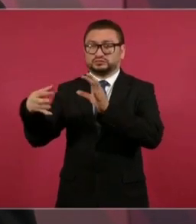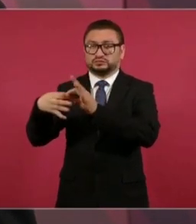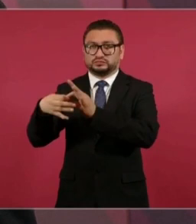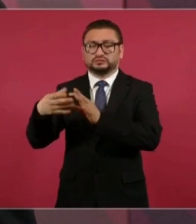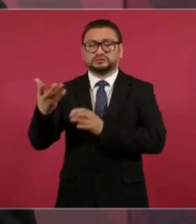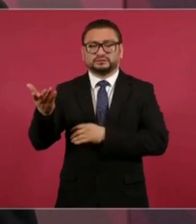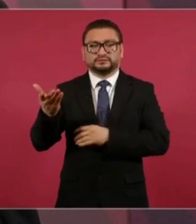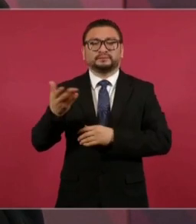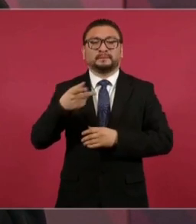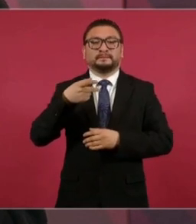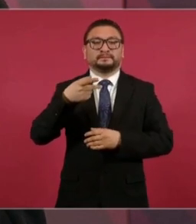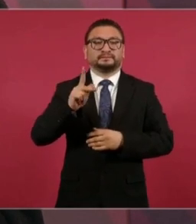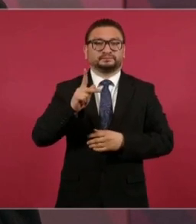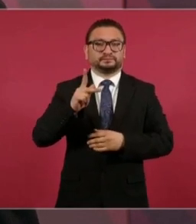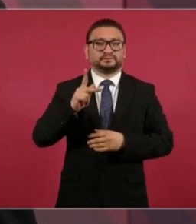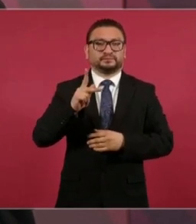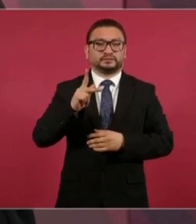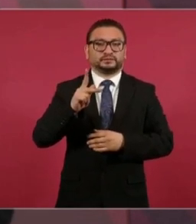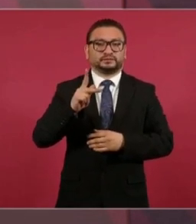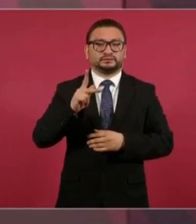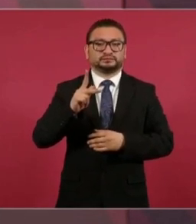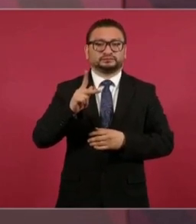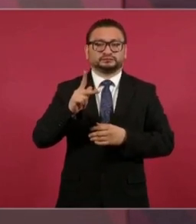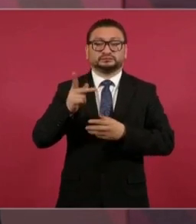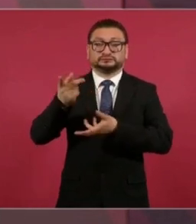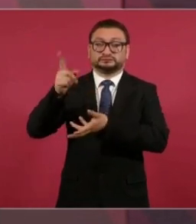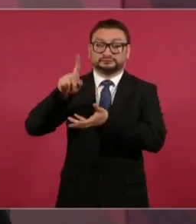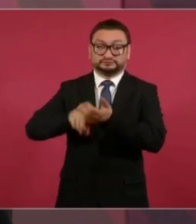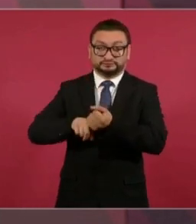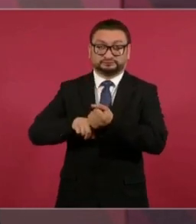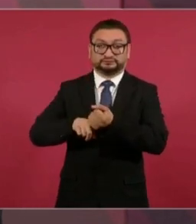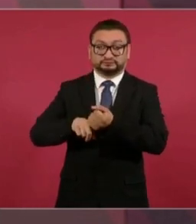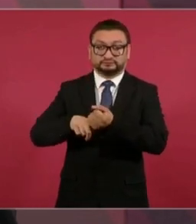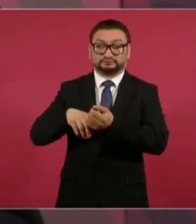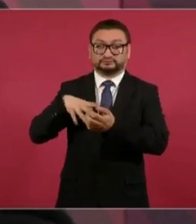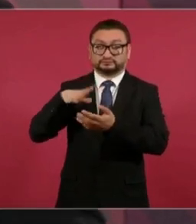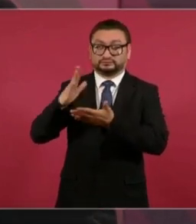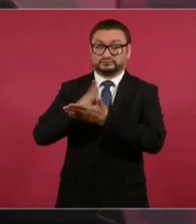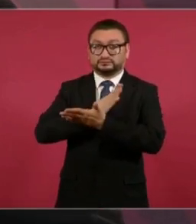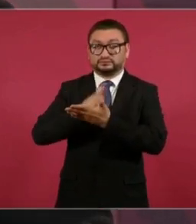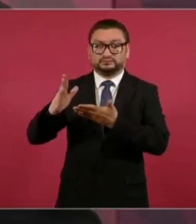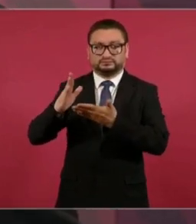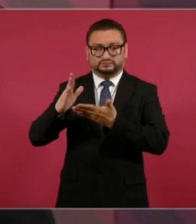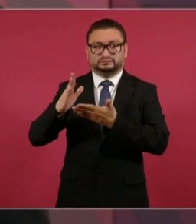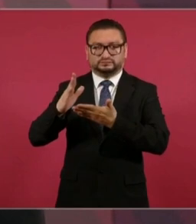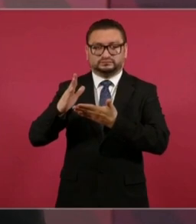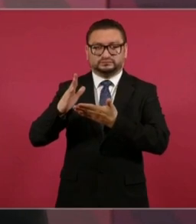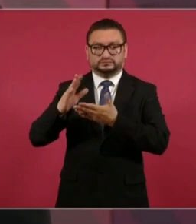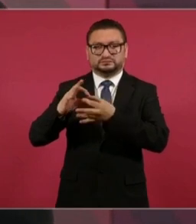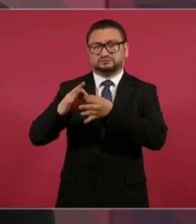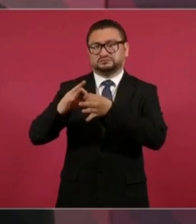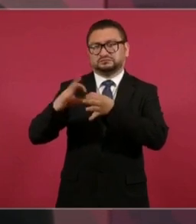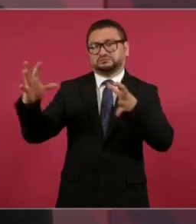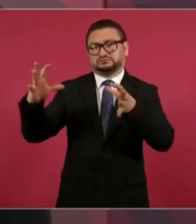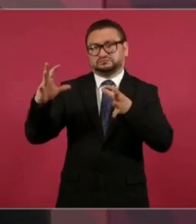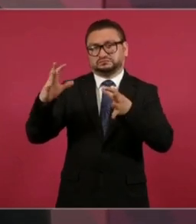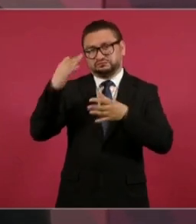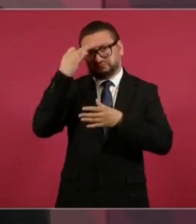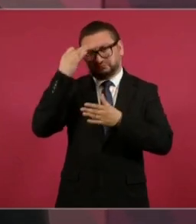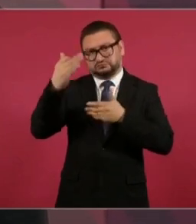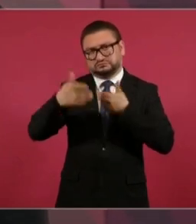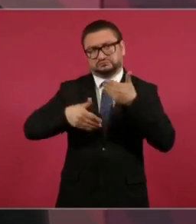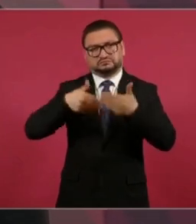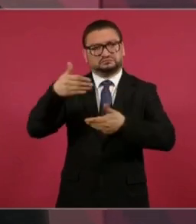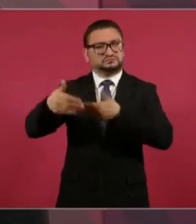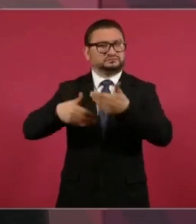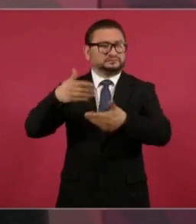desaparecidos Pero hay al interior una división que se fue